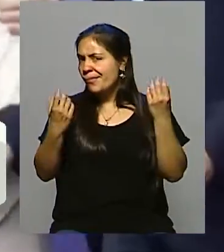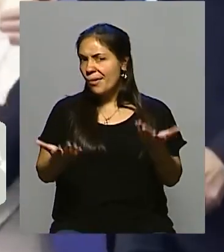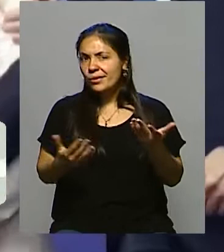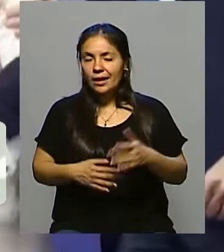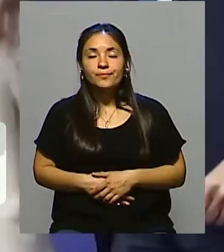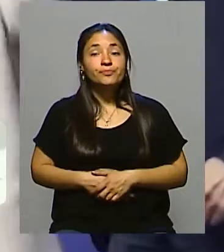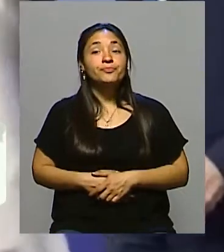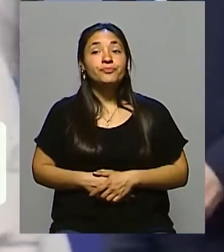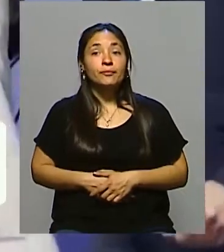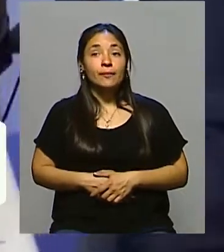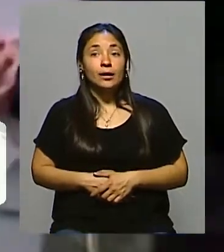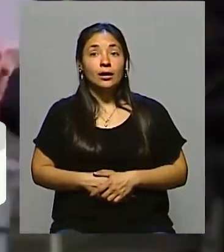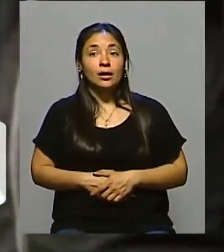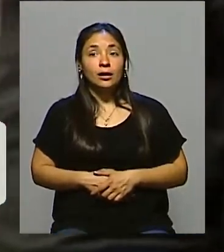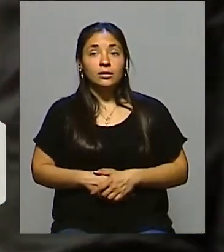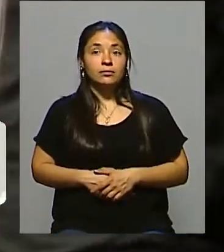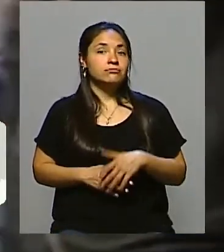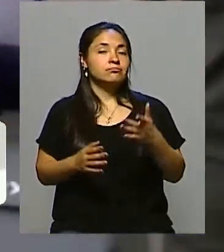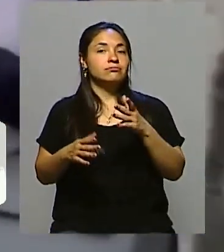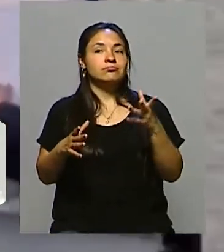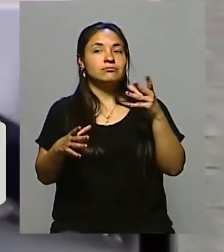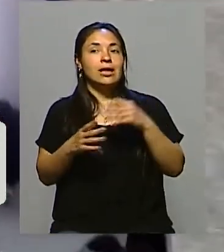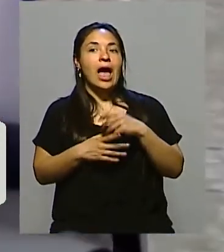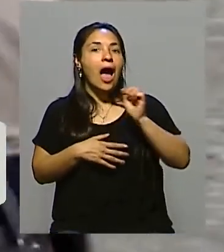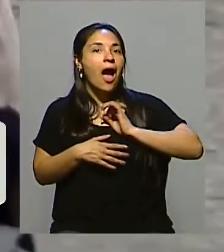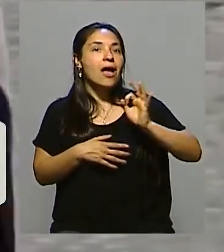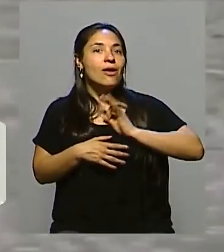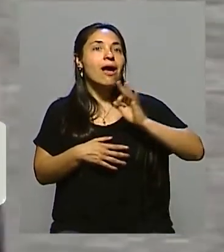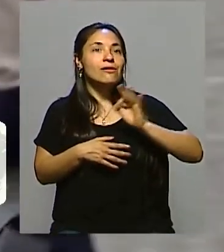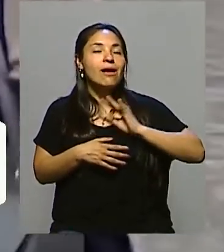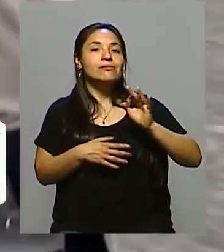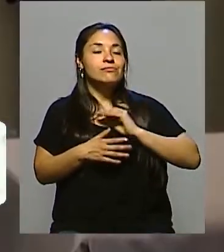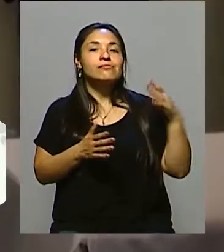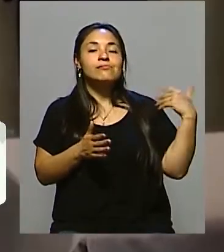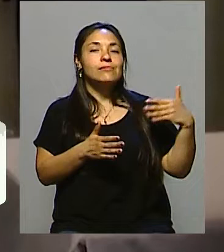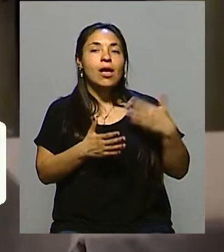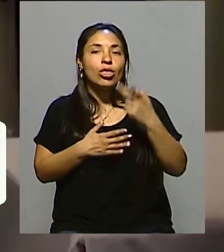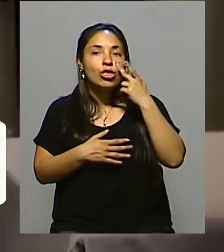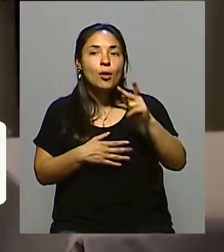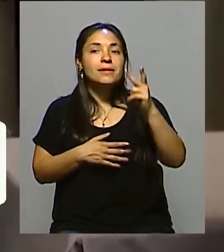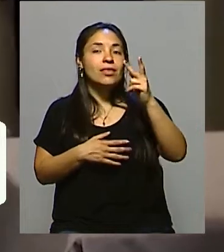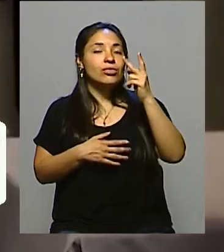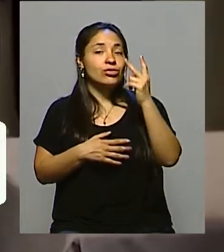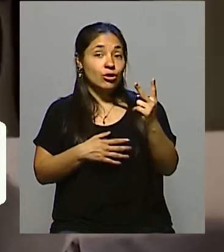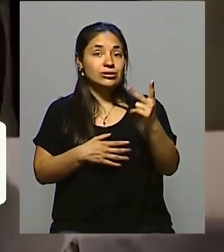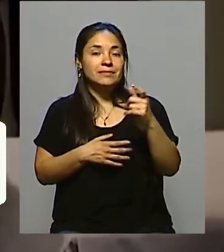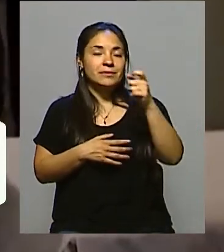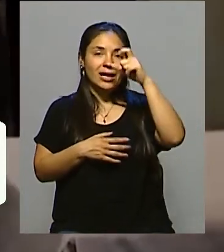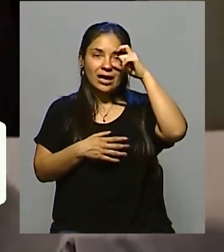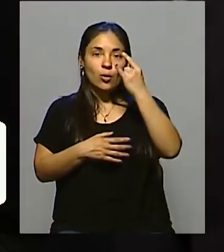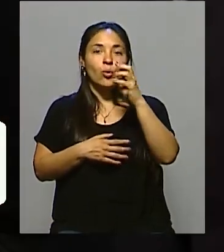porque entró la inflación luego de años y años, desde el 2002, desde cuando apareció el euro,